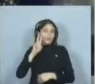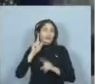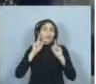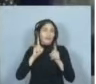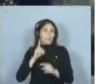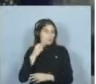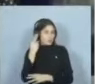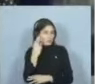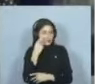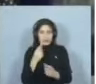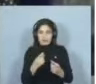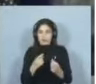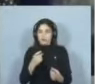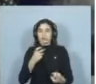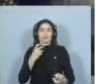exige respuestas